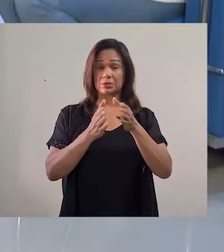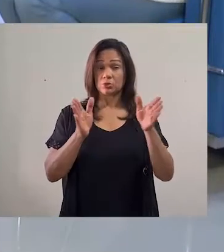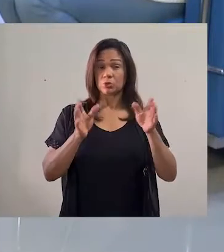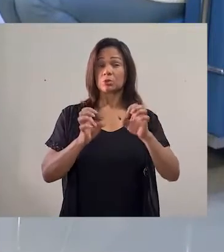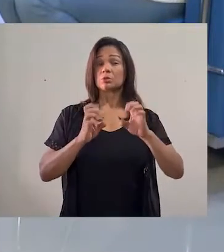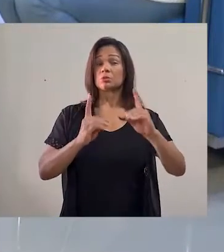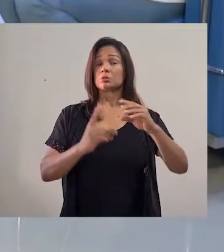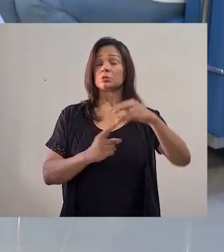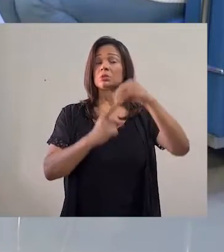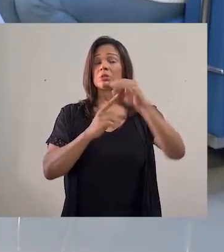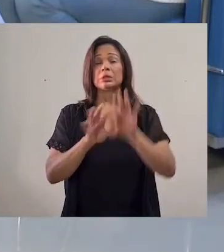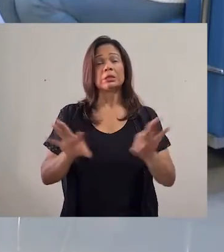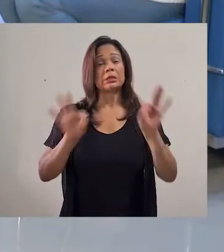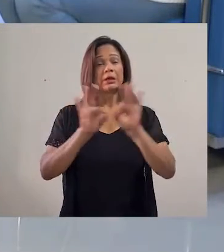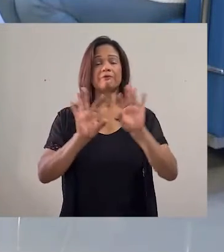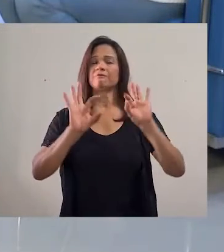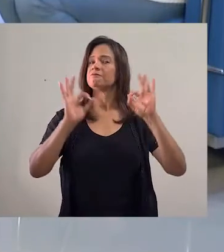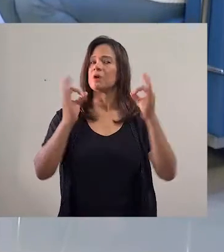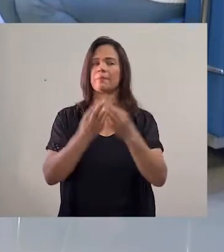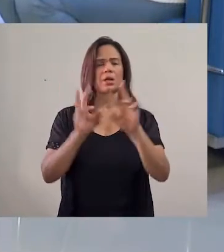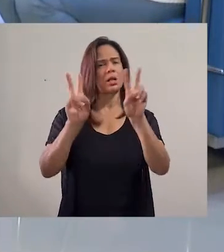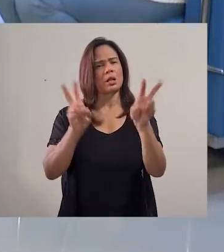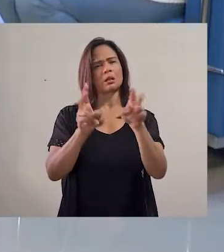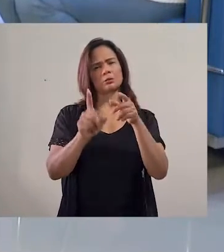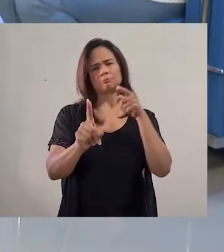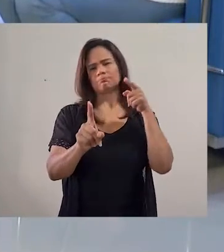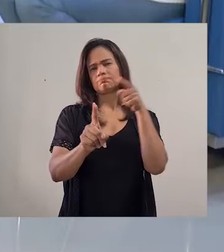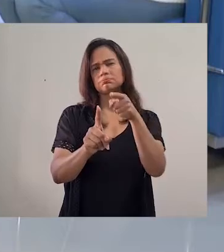nuestra dirección, el elemento